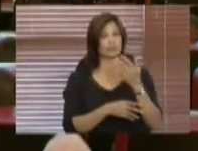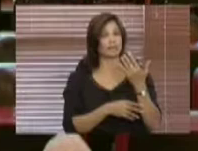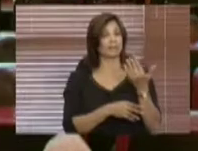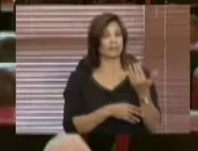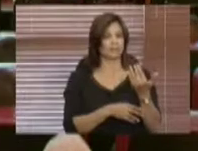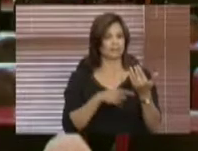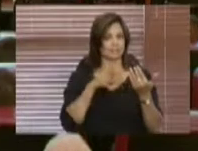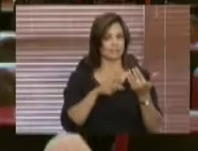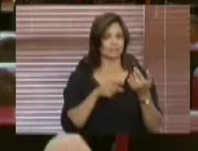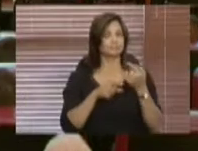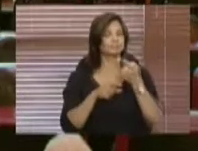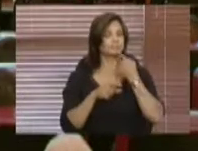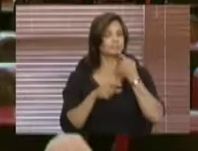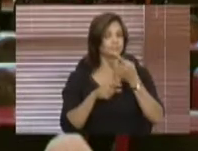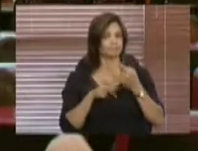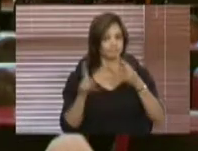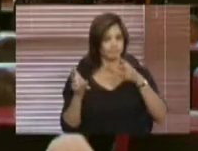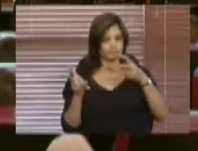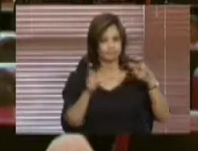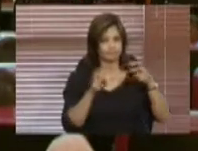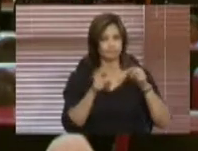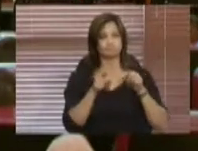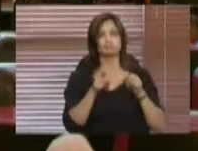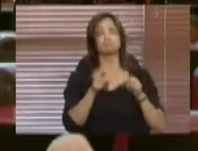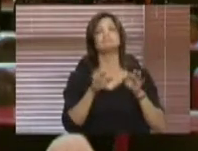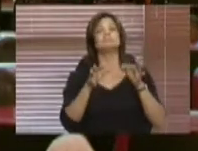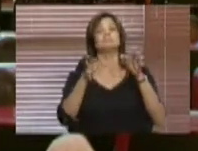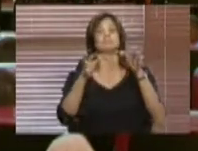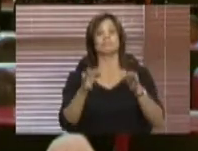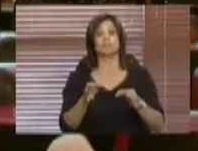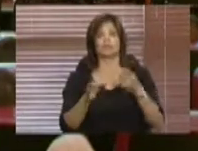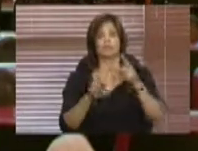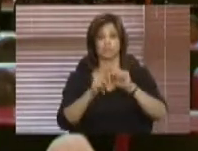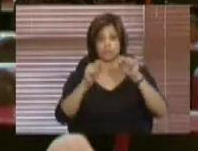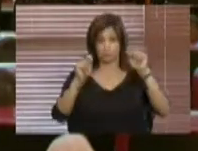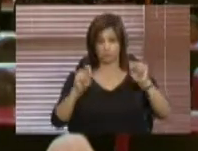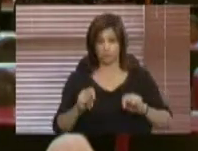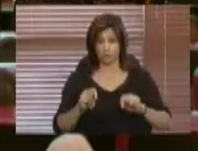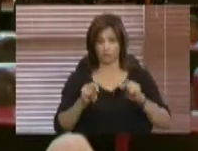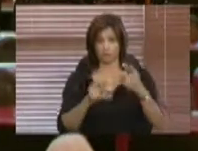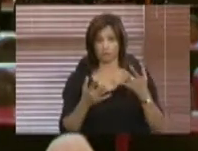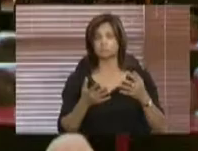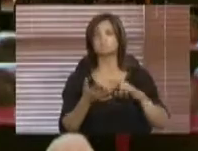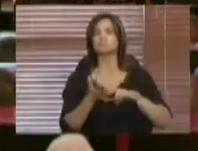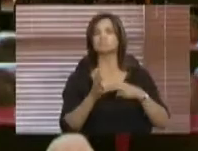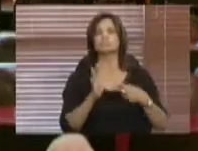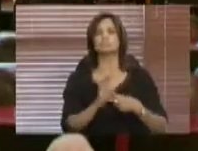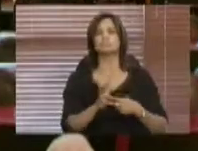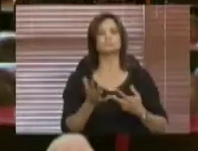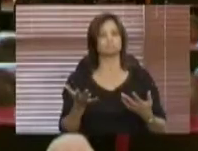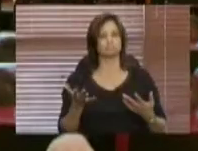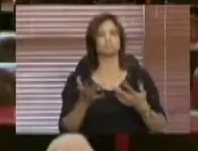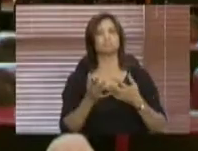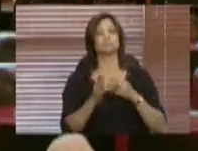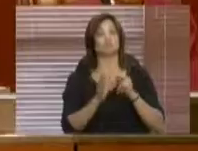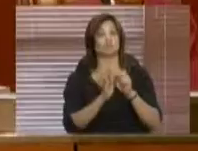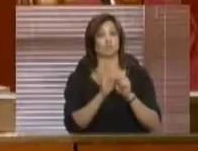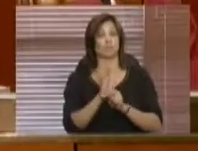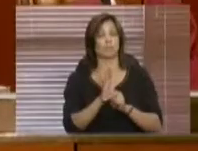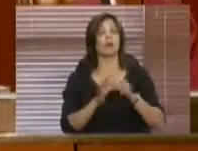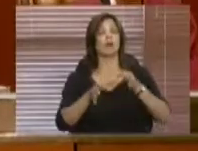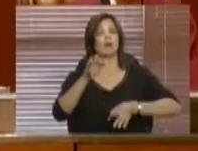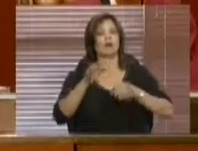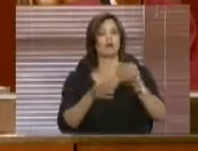319-15 sostuvimos que, cito, las decisiones de este tribunal se traducen en verdaderas normas jurídicas que